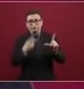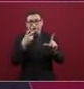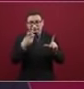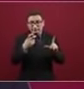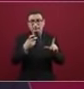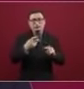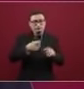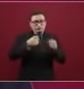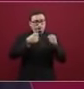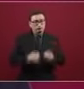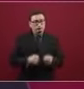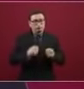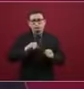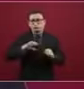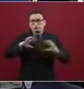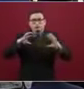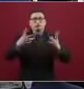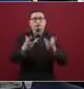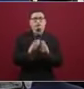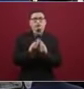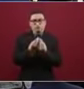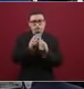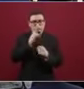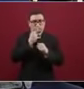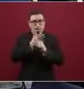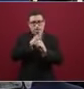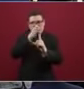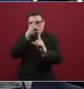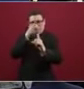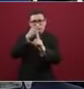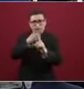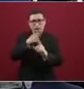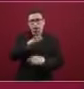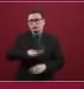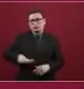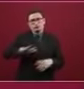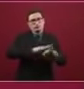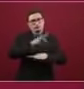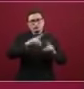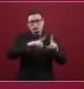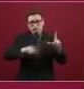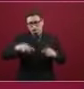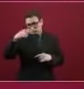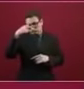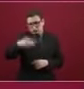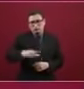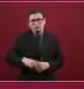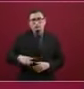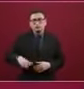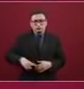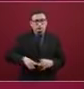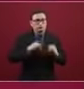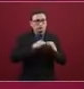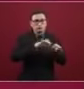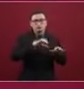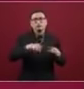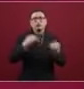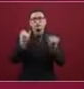la seguridad como una responsabilidad del Estado mexicano que involucra, por supuesto, a los